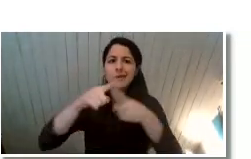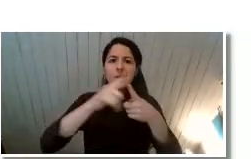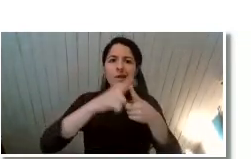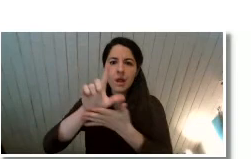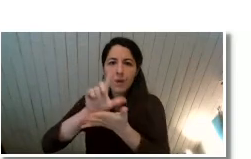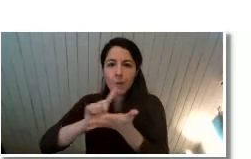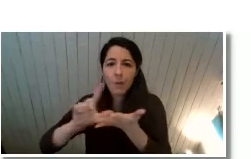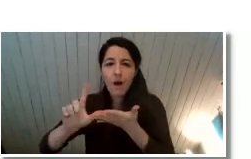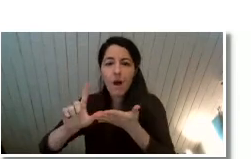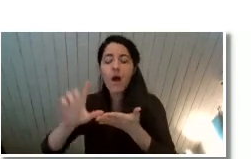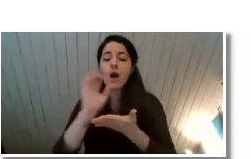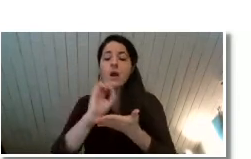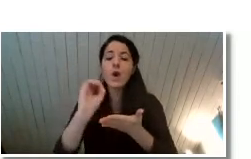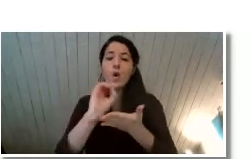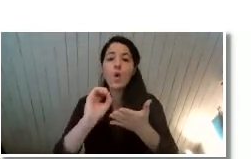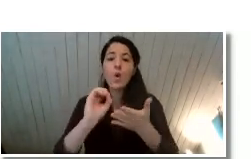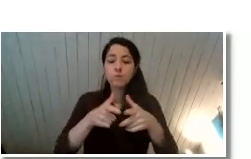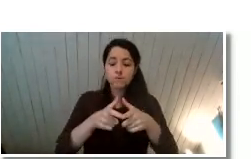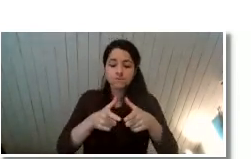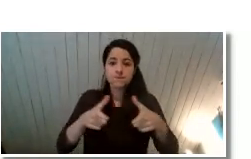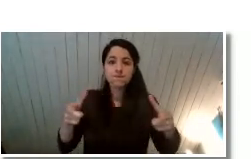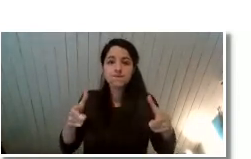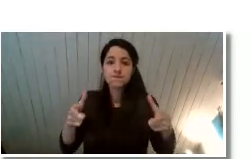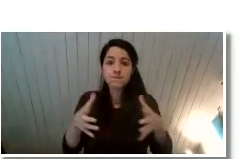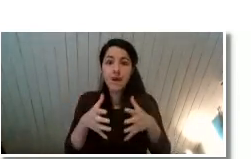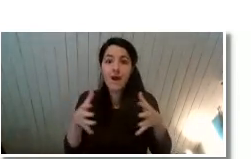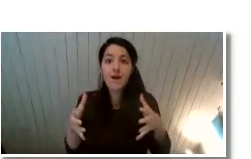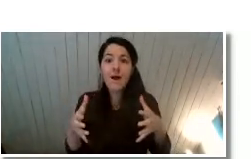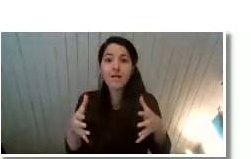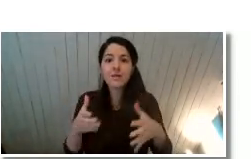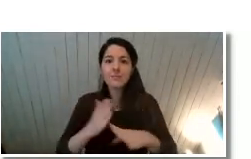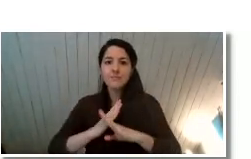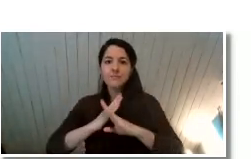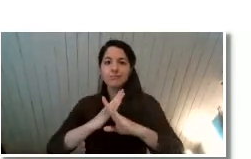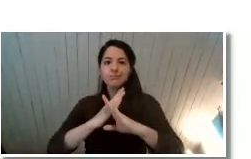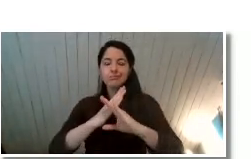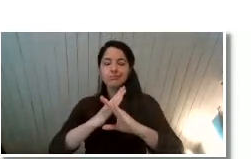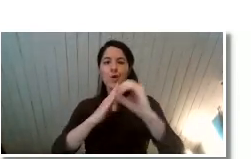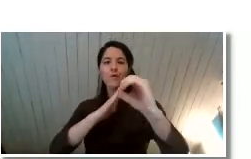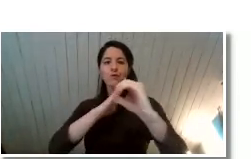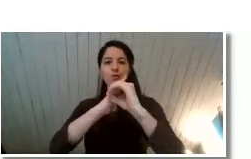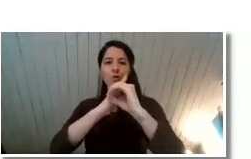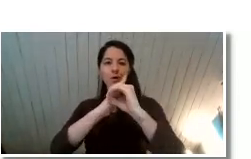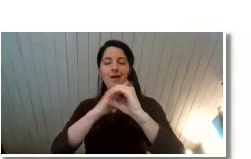de tamaño que provocan bloqueos en los diferentes órganos. Así que